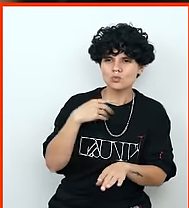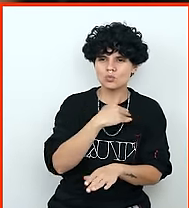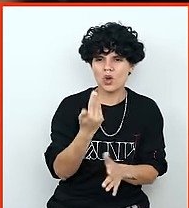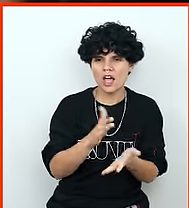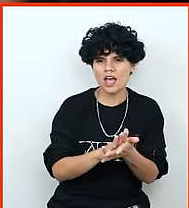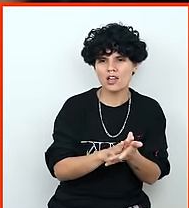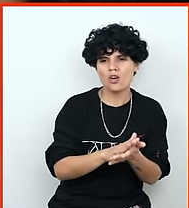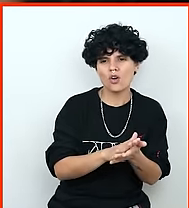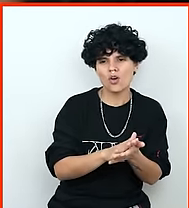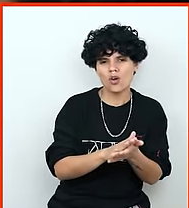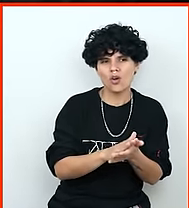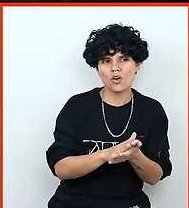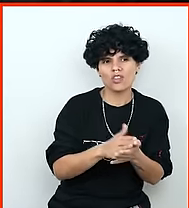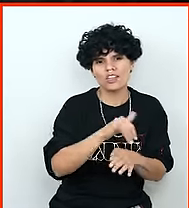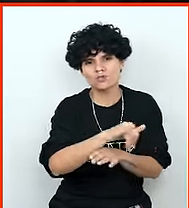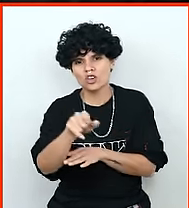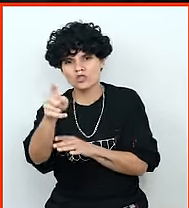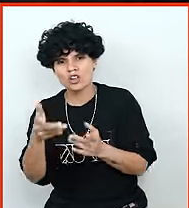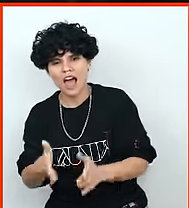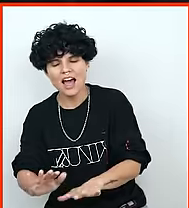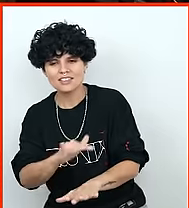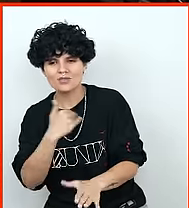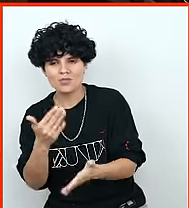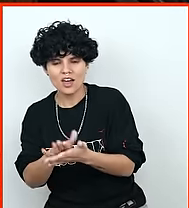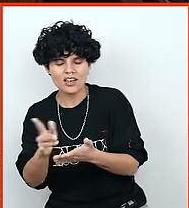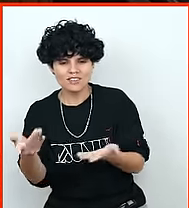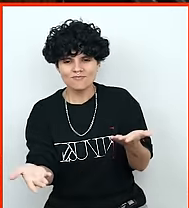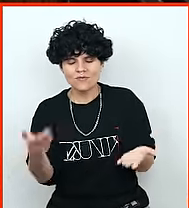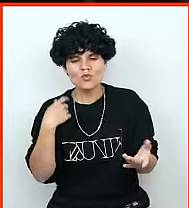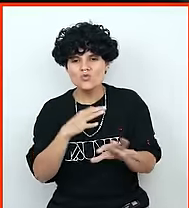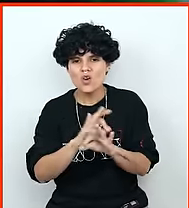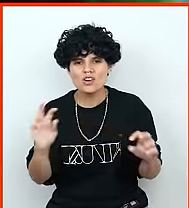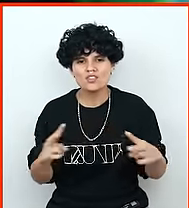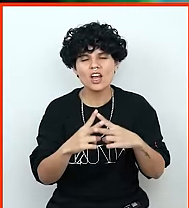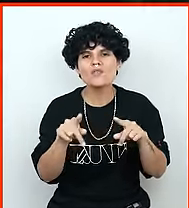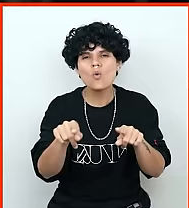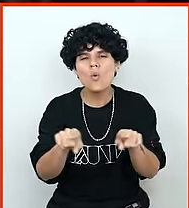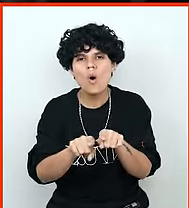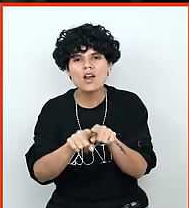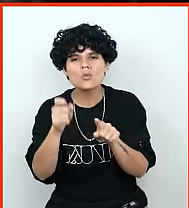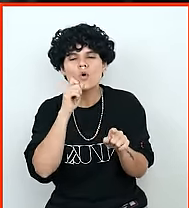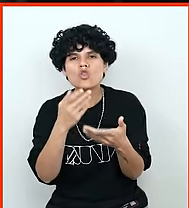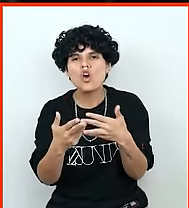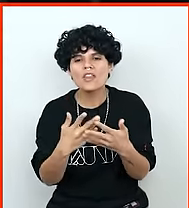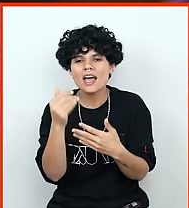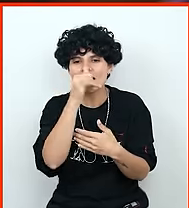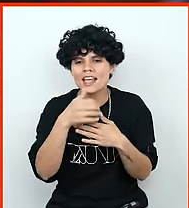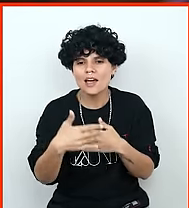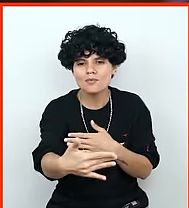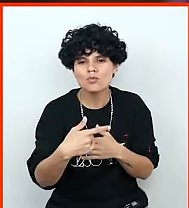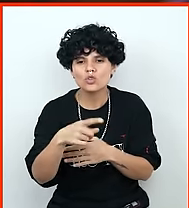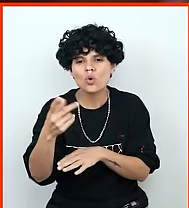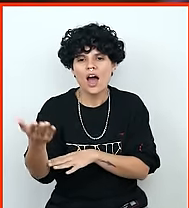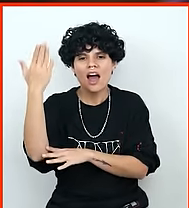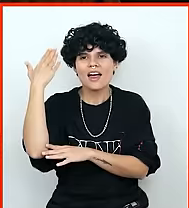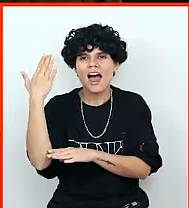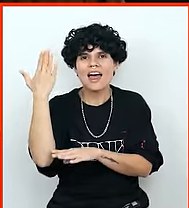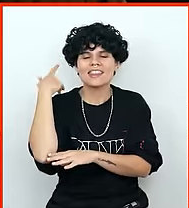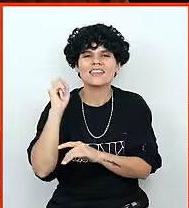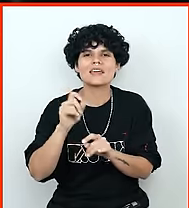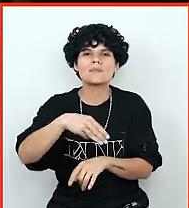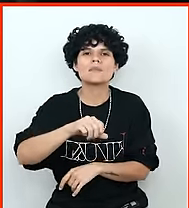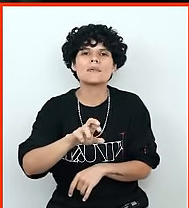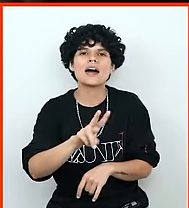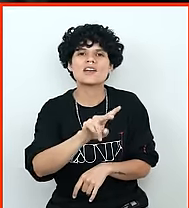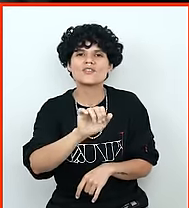que podrían haber sido muy amigas o llevarse muy bien o compartir intereses. Es loco, es como un multiverso, weón. Te adelantaste a Marvel. A Marvel,